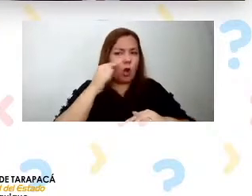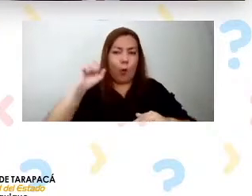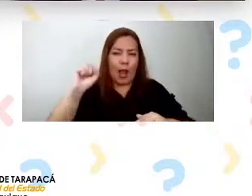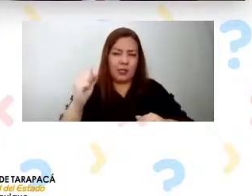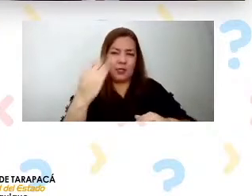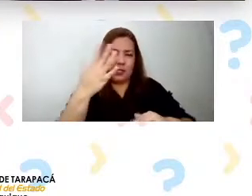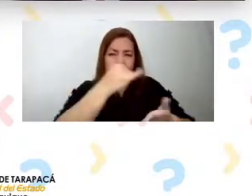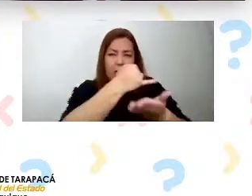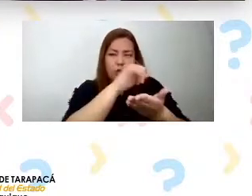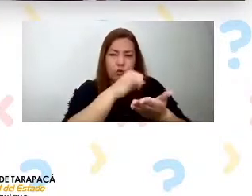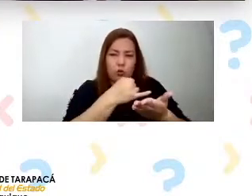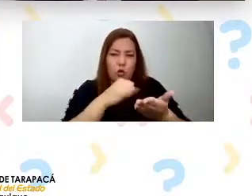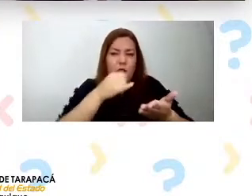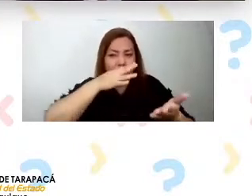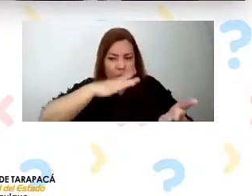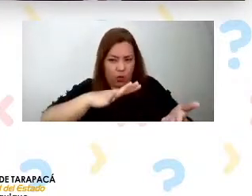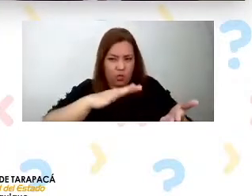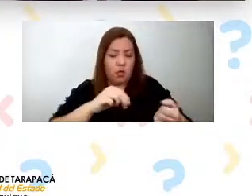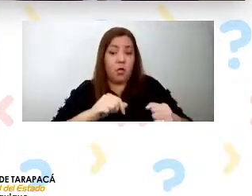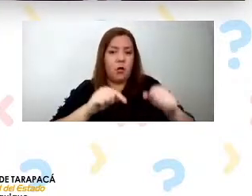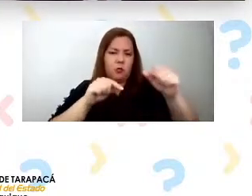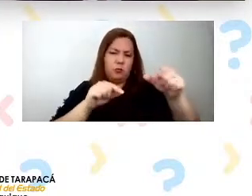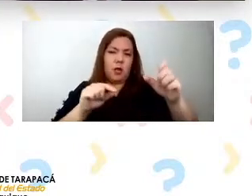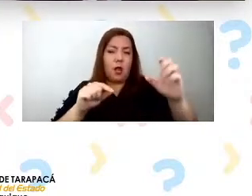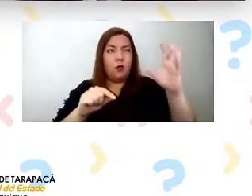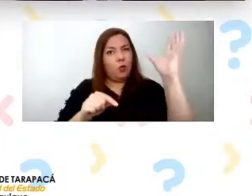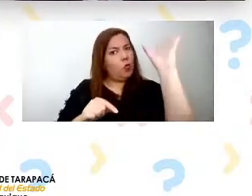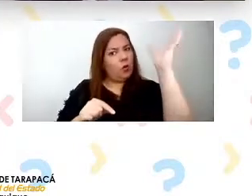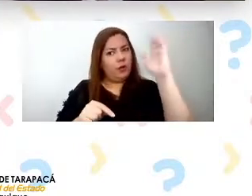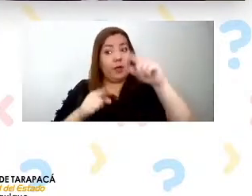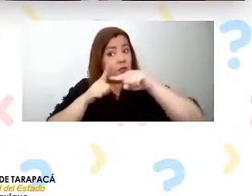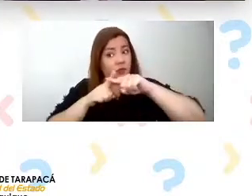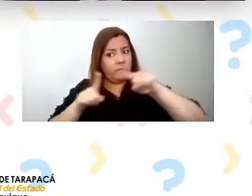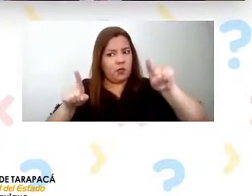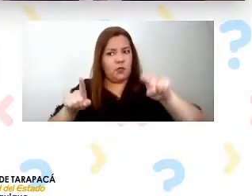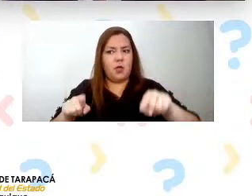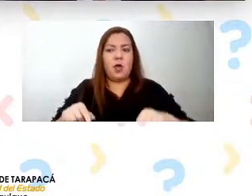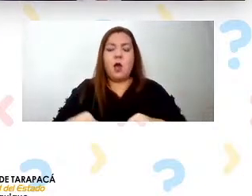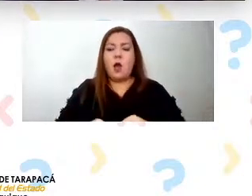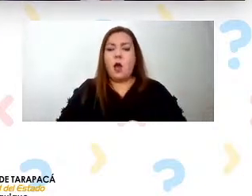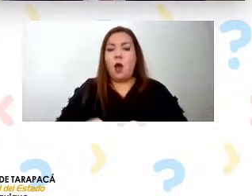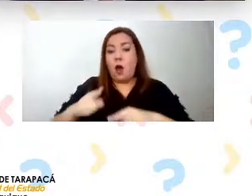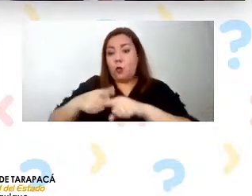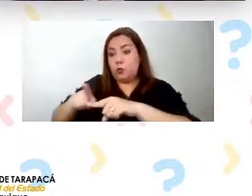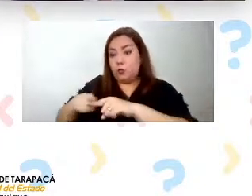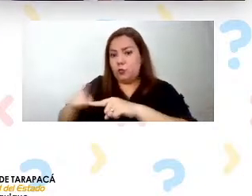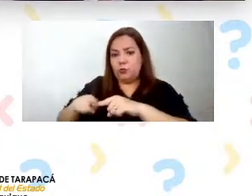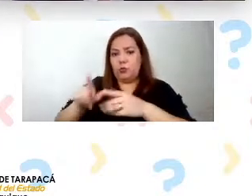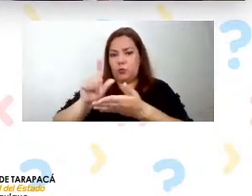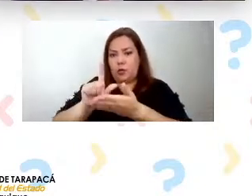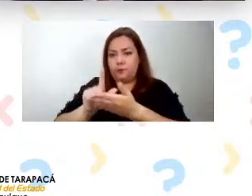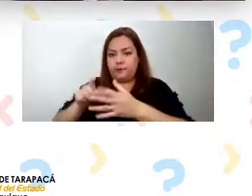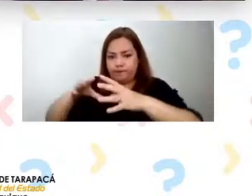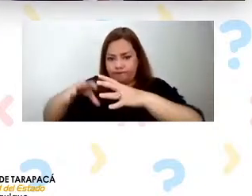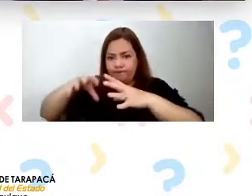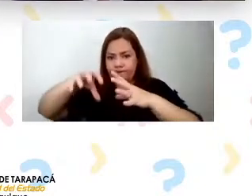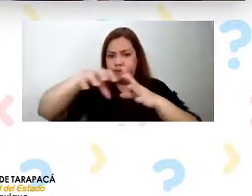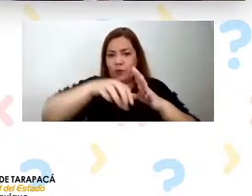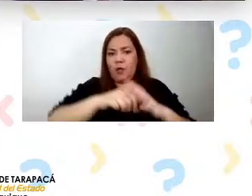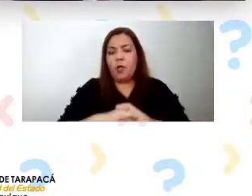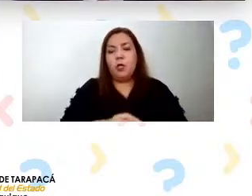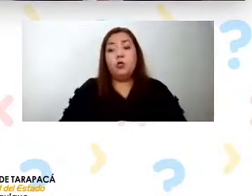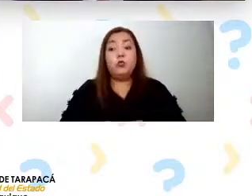unas condiciones climáticas un tanto diferentes al resto de los pisos ecológicos.